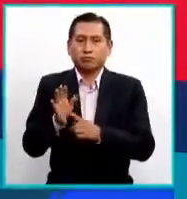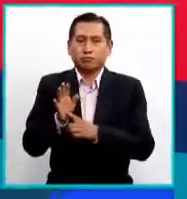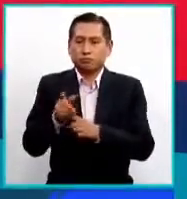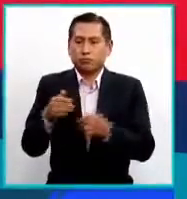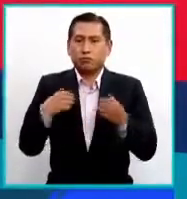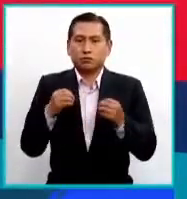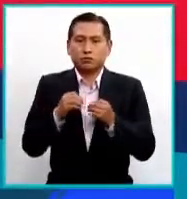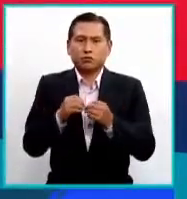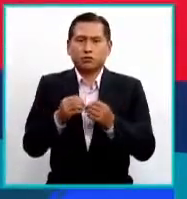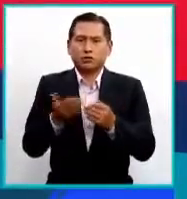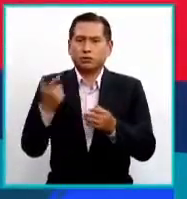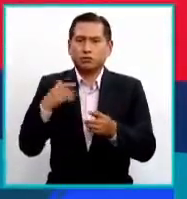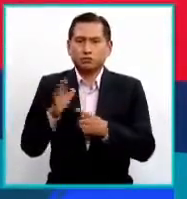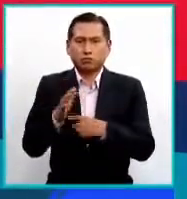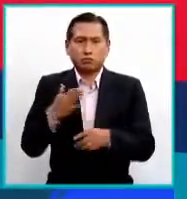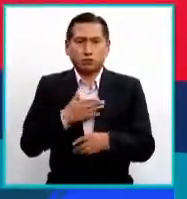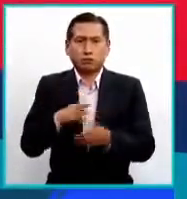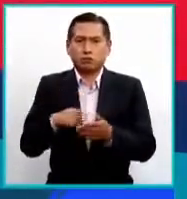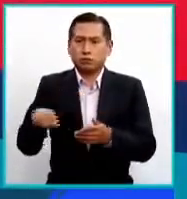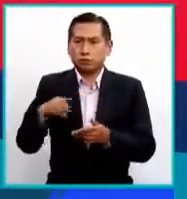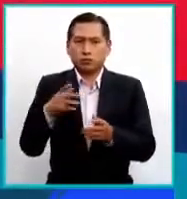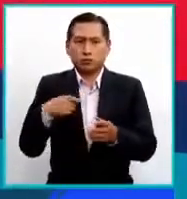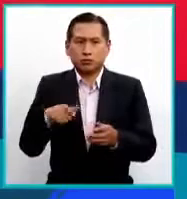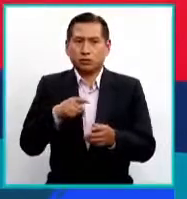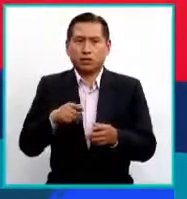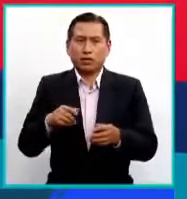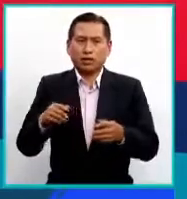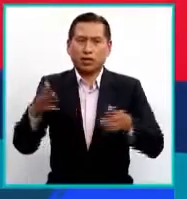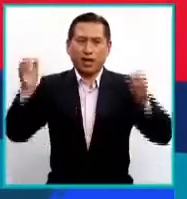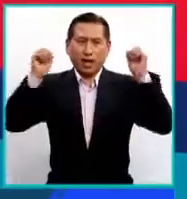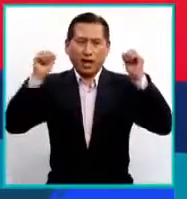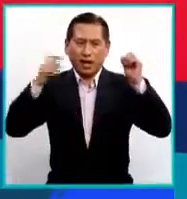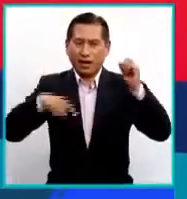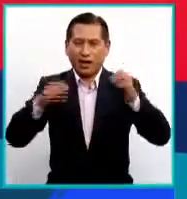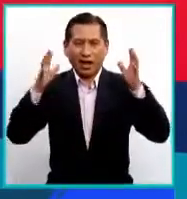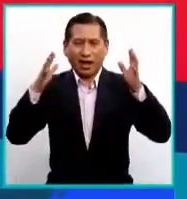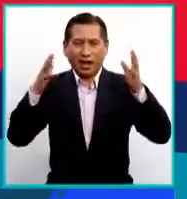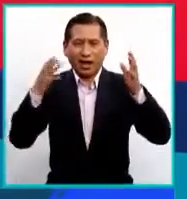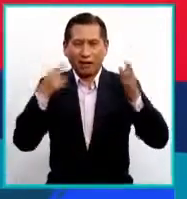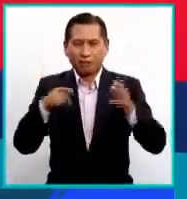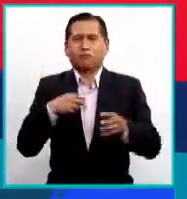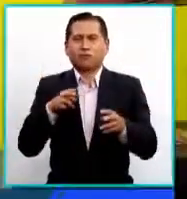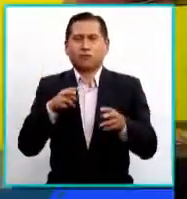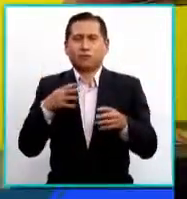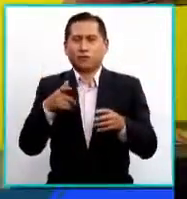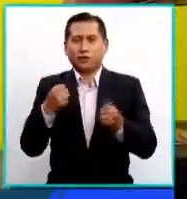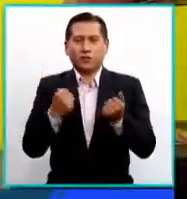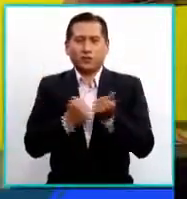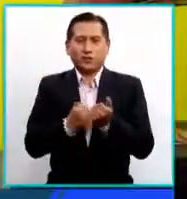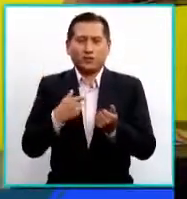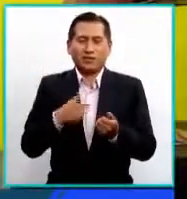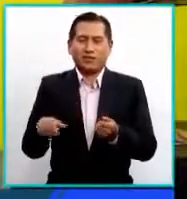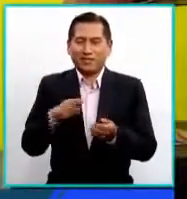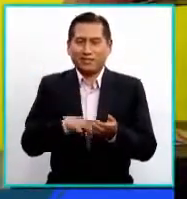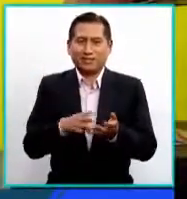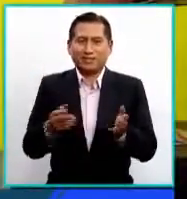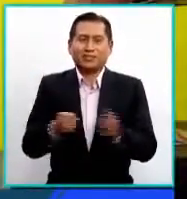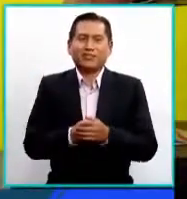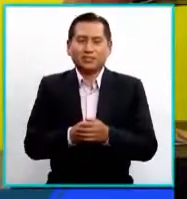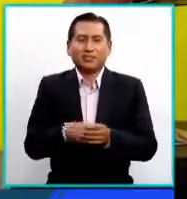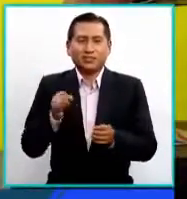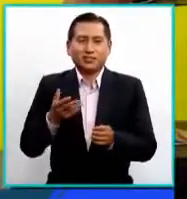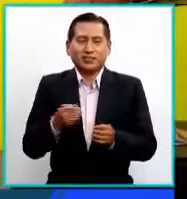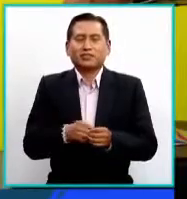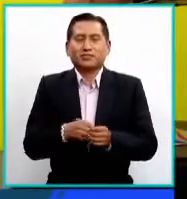toda la orquesta y en algún momento me presentan a mí y así como que con barra pues, completa, claro, así como que todos me dieron así, te has traído a la barra, claro, y así